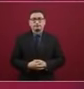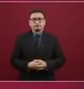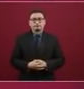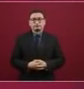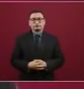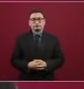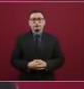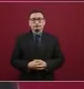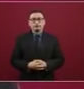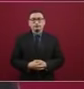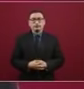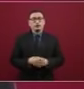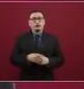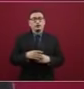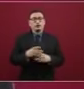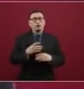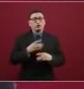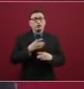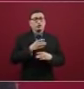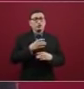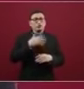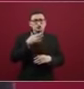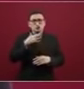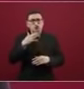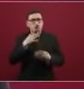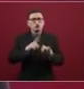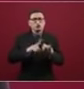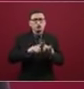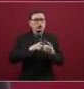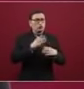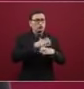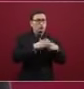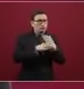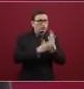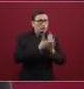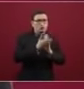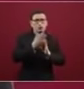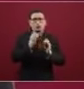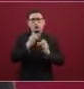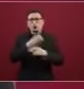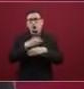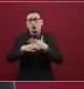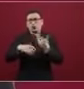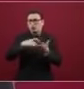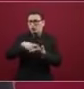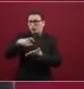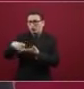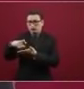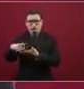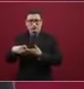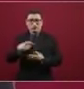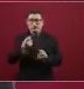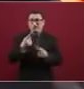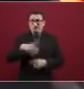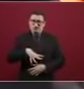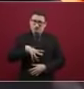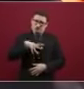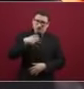en obras y en adquisiciones. Era mucho el abuso.